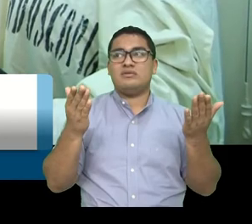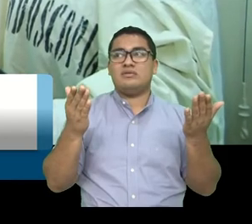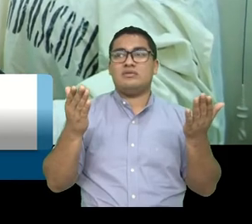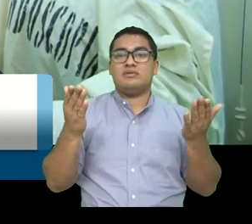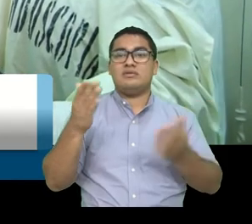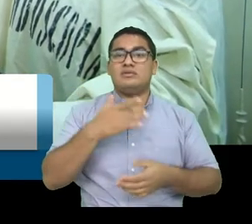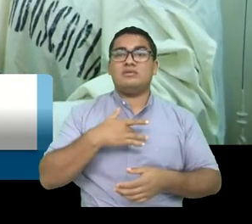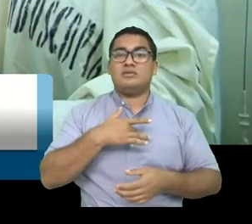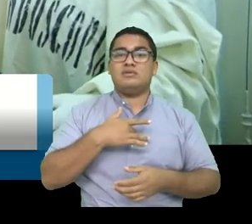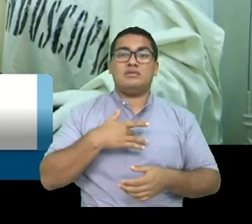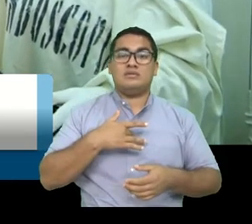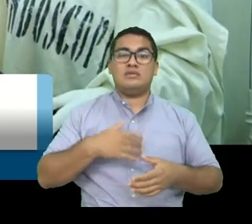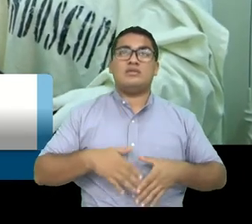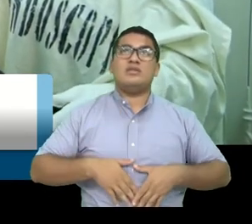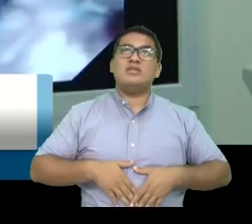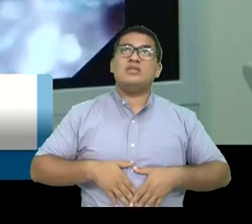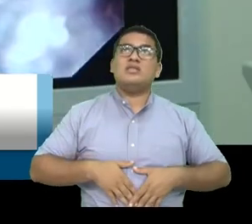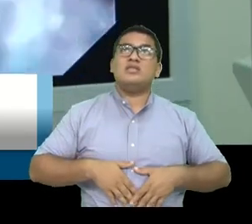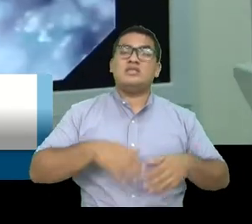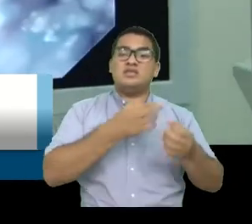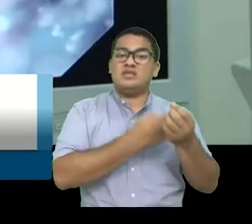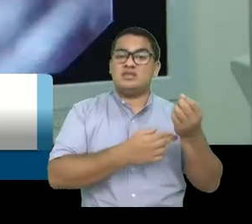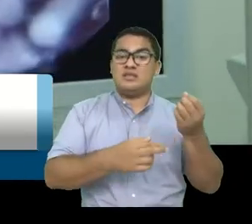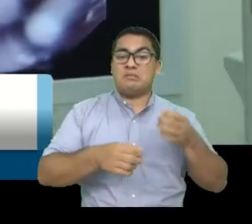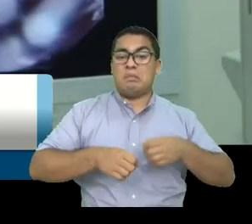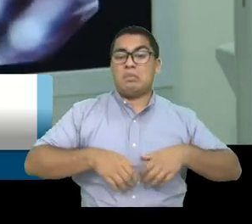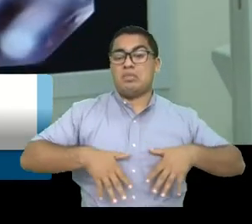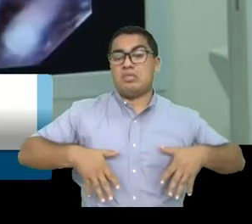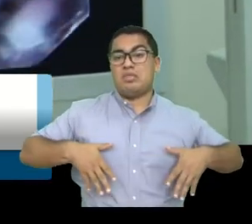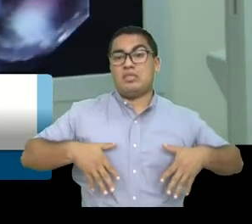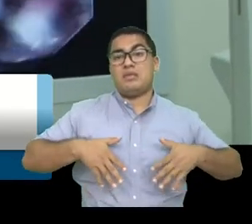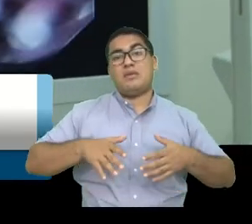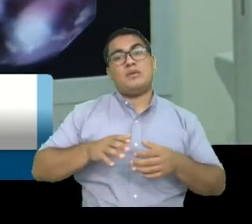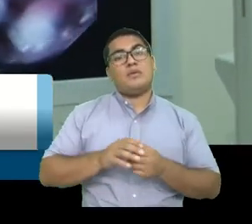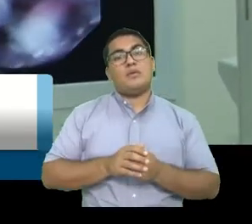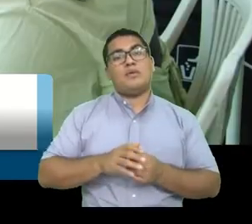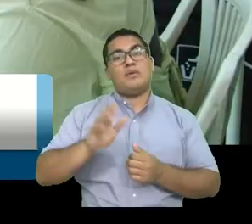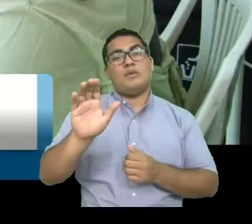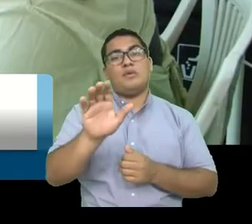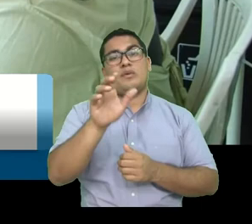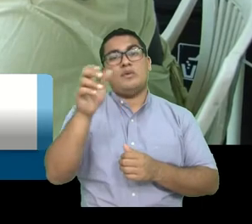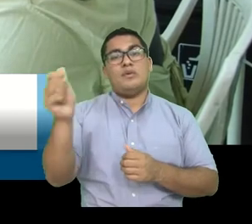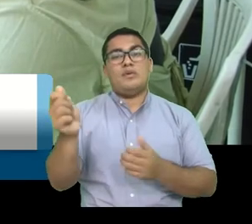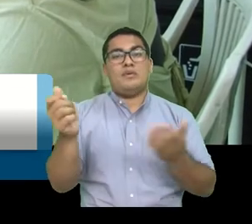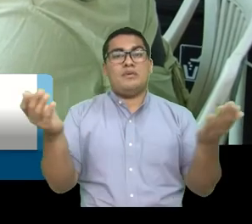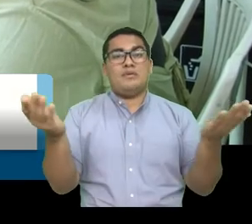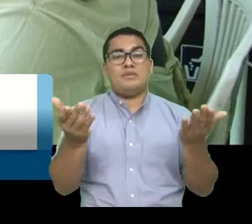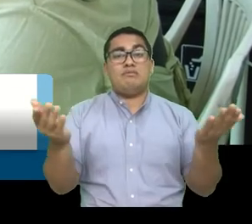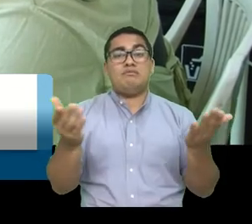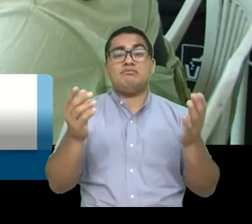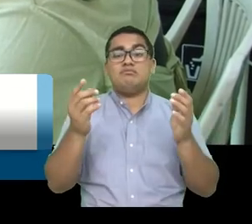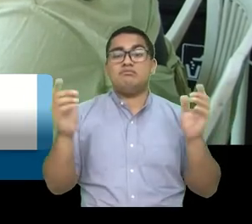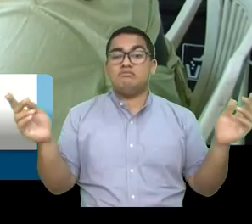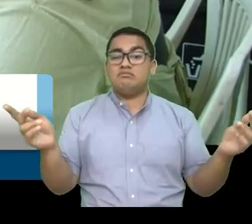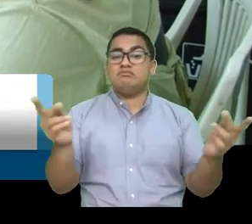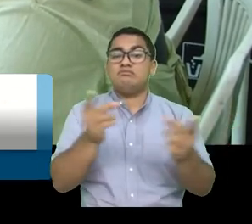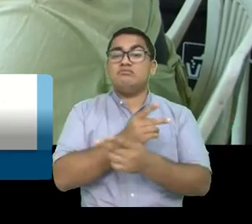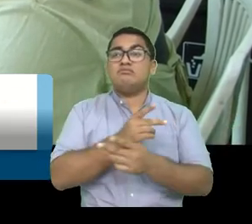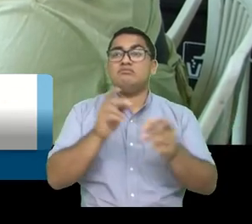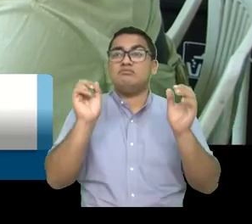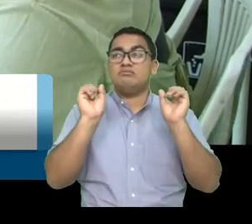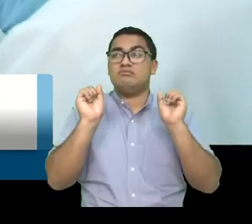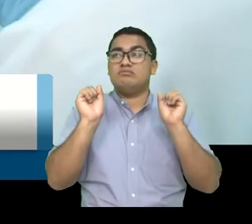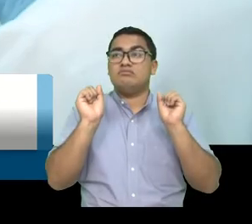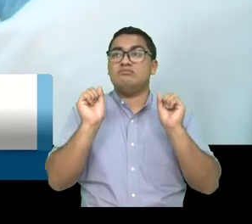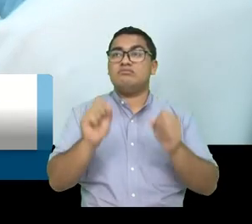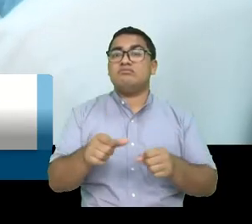a un sangrado digestivo. ¿Ya? Yeah. Y hay otras, pues, obviamente, que son pues muy graves, que hasta puede llegar a una